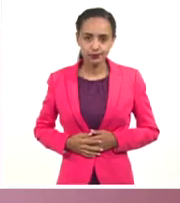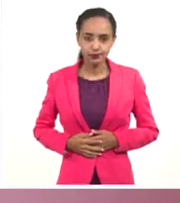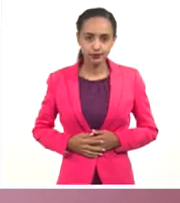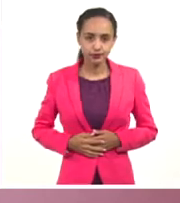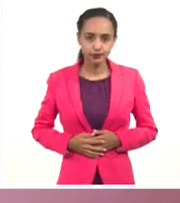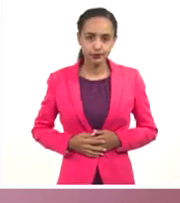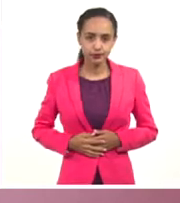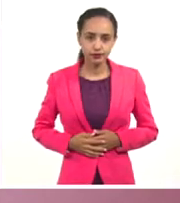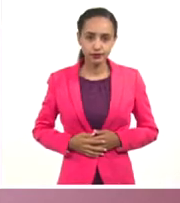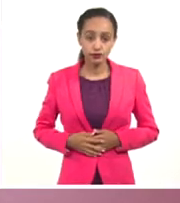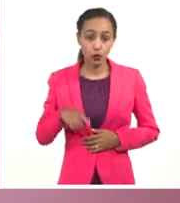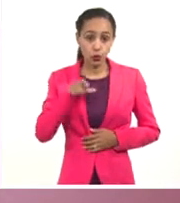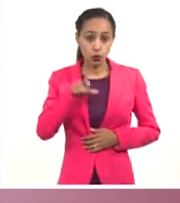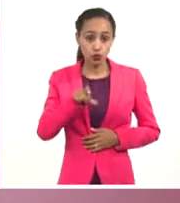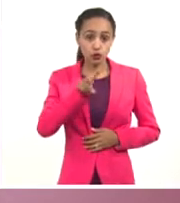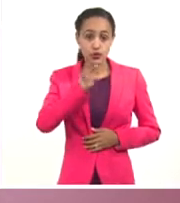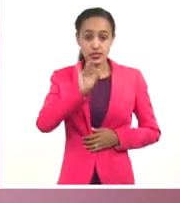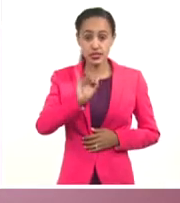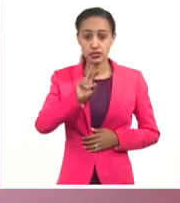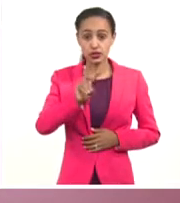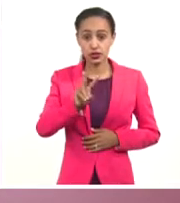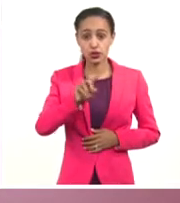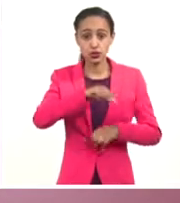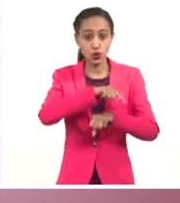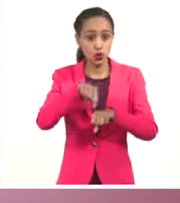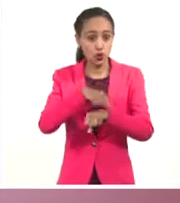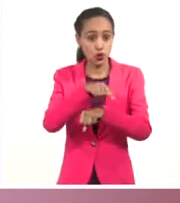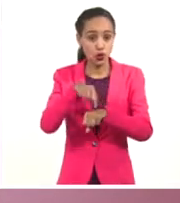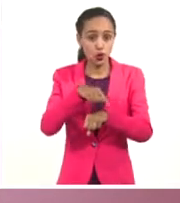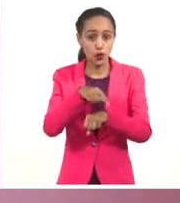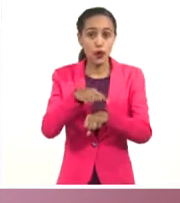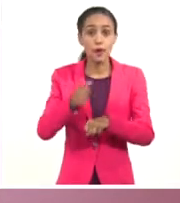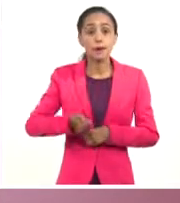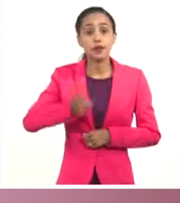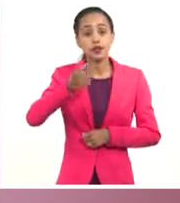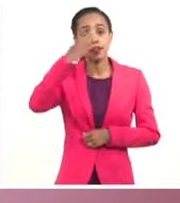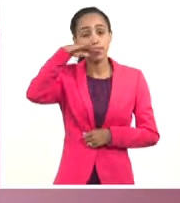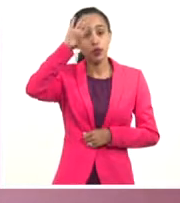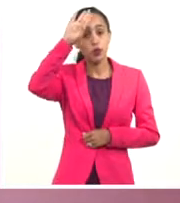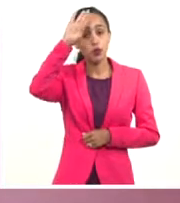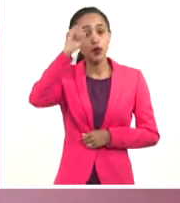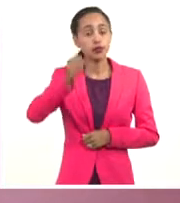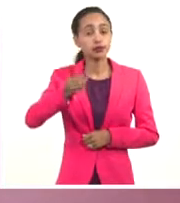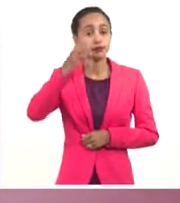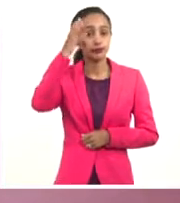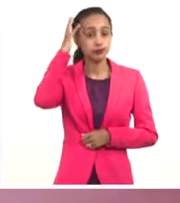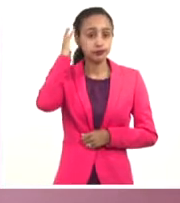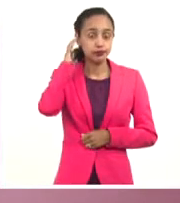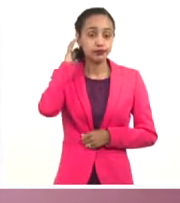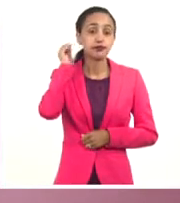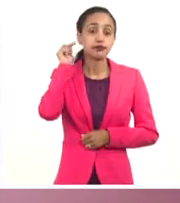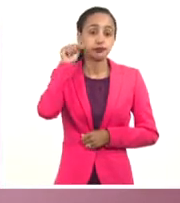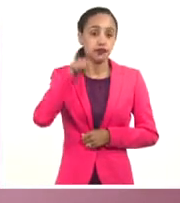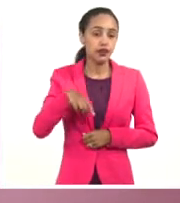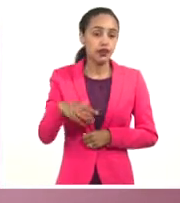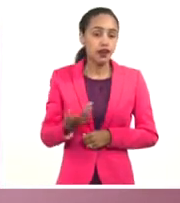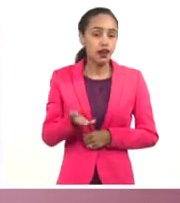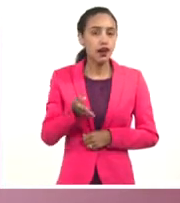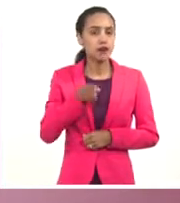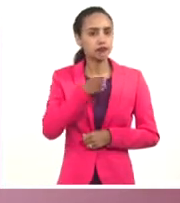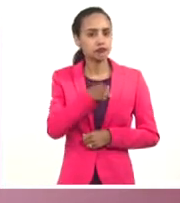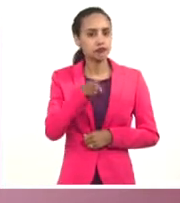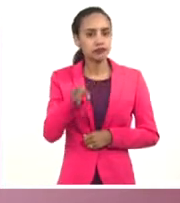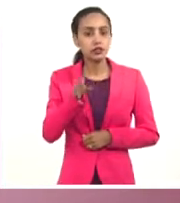las últimas 72 horas el primer secretario del comité central del partido y presidente cubano miguel díaz-canel bermúdez recorrió